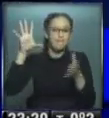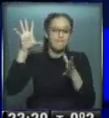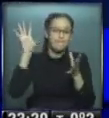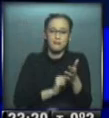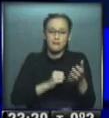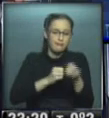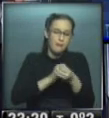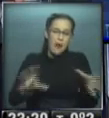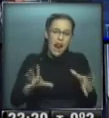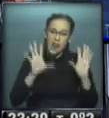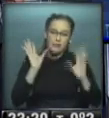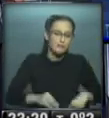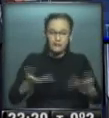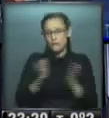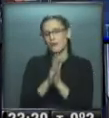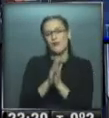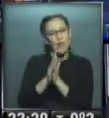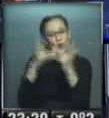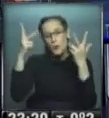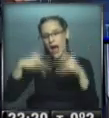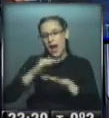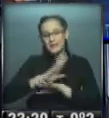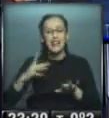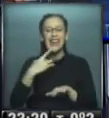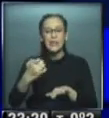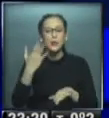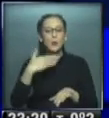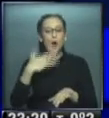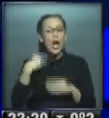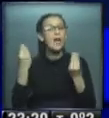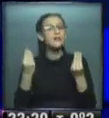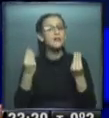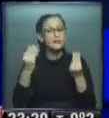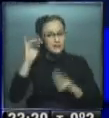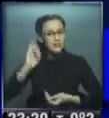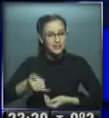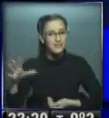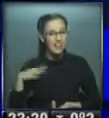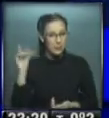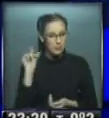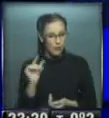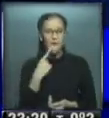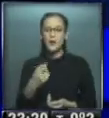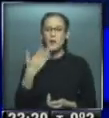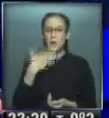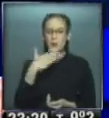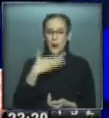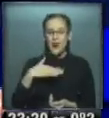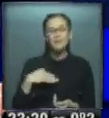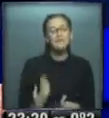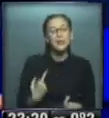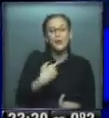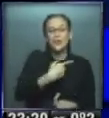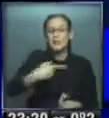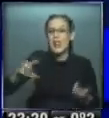institución a los hinchas? No hablemos más, por favor. River Boca, se viene. Se viene al River Boca. ¿Ya empezaron a vender las entradas? Sí, y va a ser una semana donde obviamente